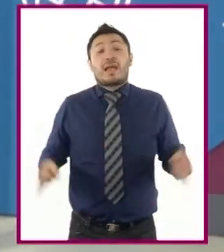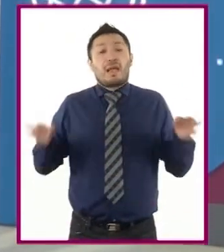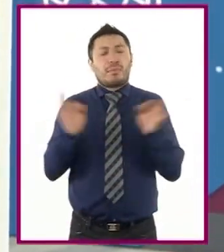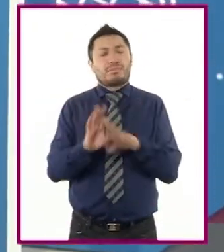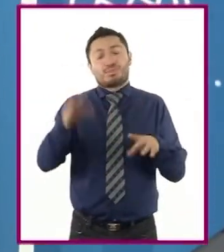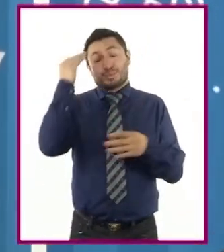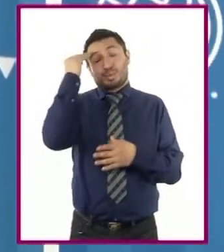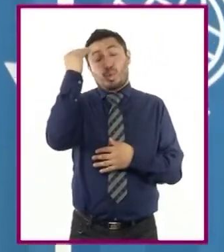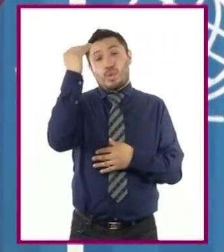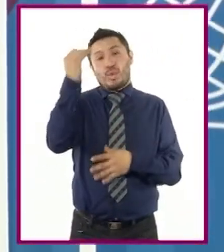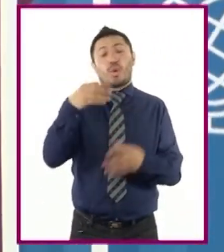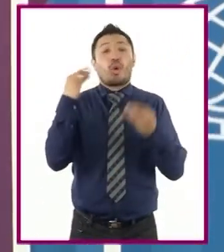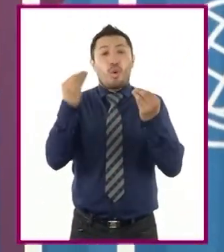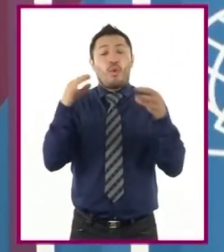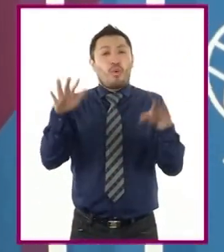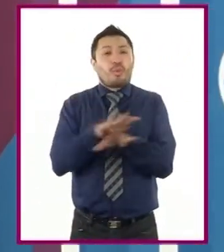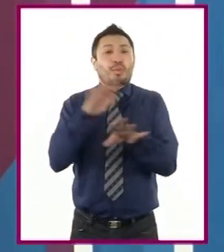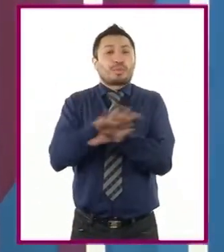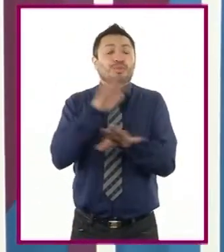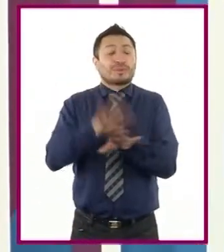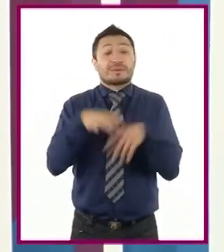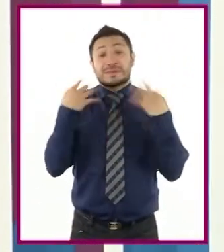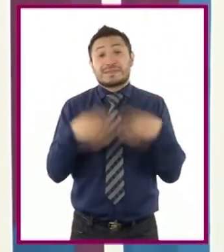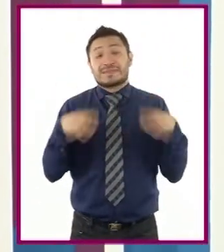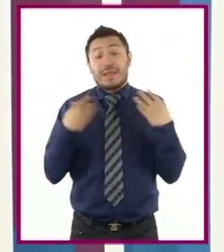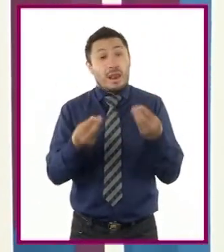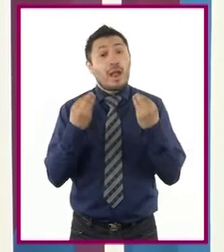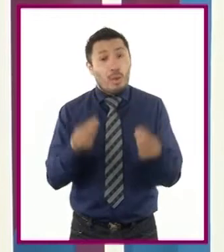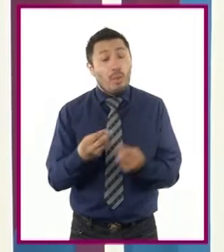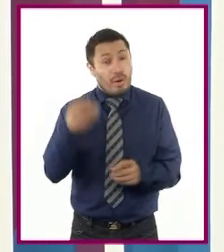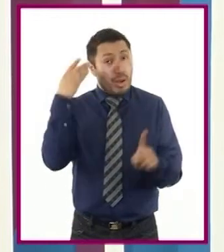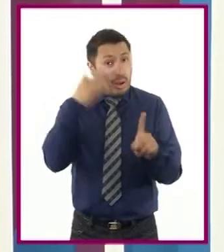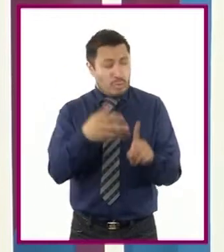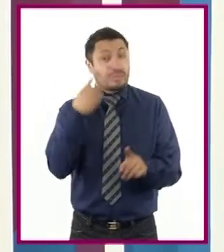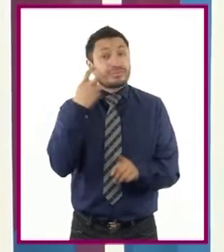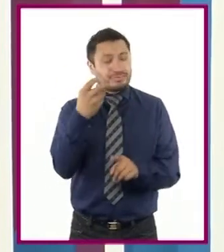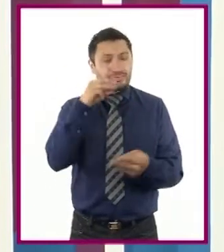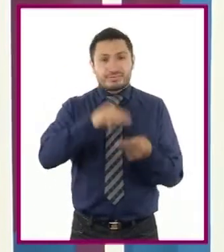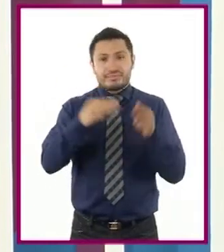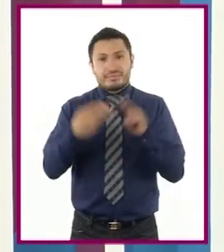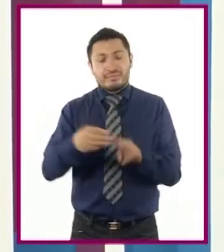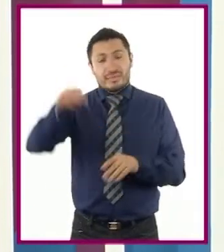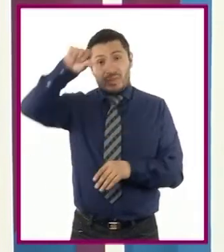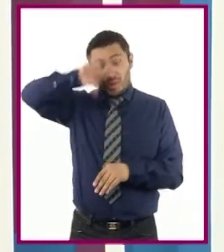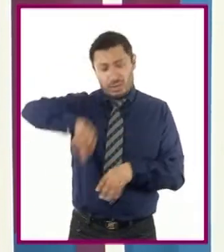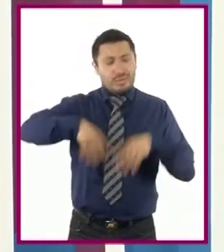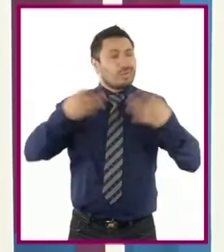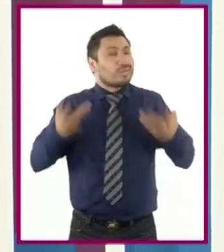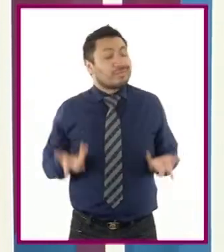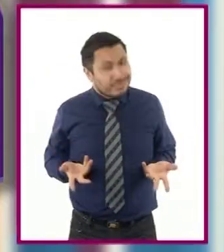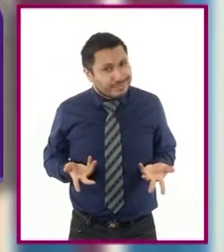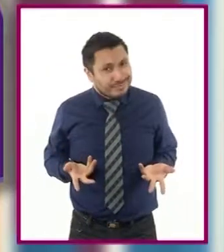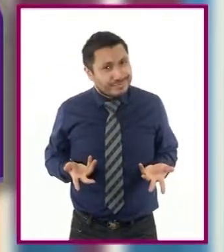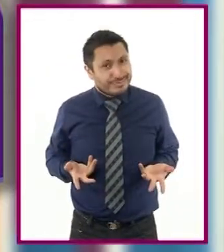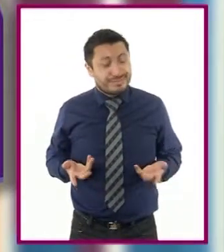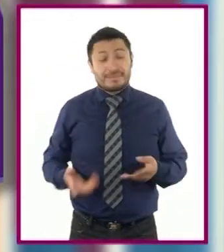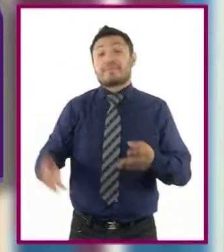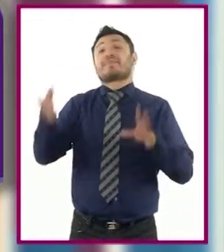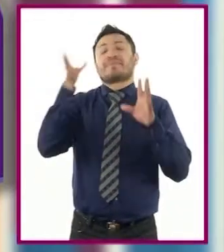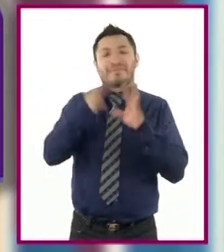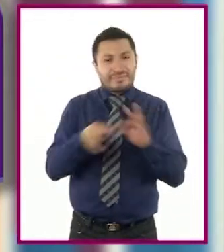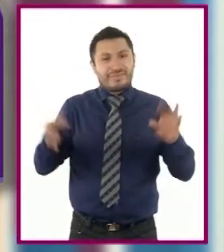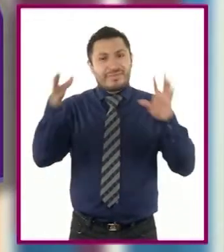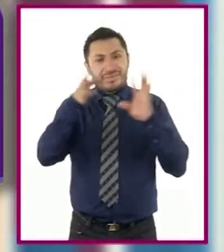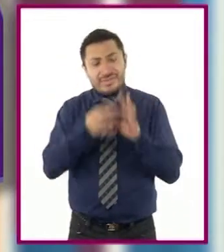etapa de grandes transformaciones. Con este motivo, el propósito que guiará la sesión de repaso de hoy es explicar